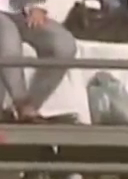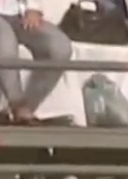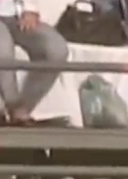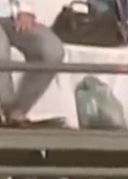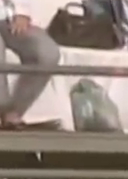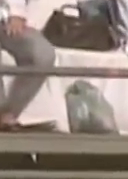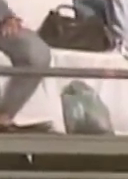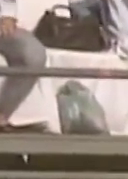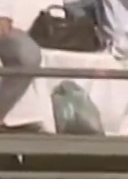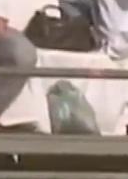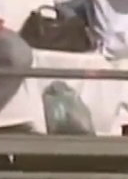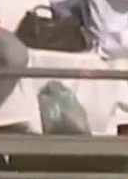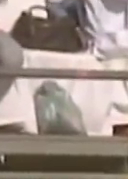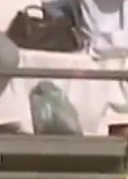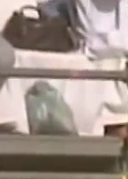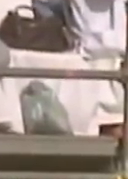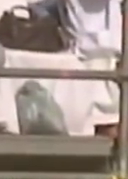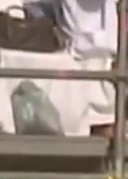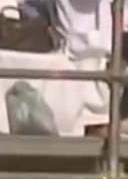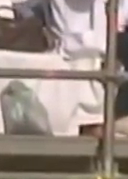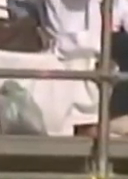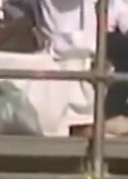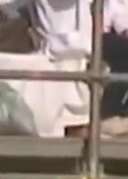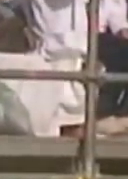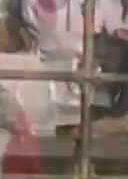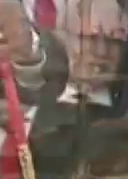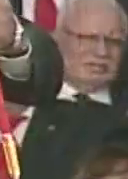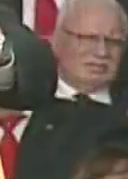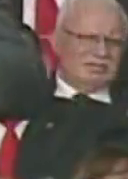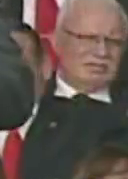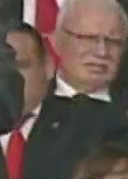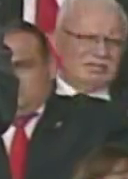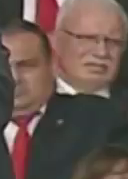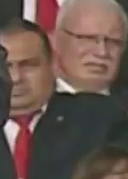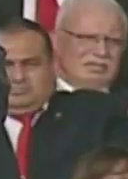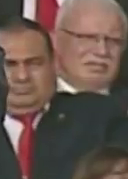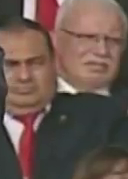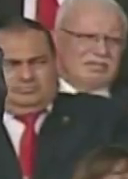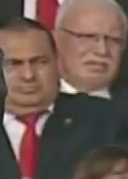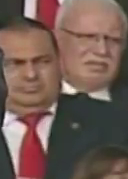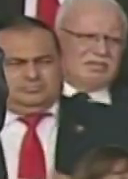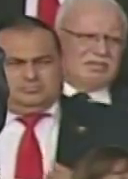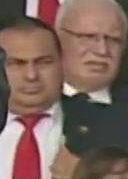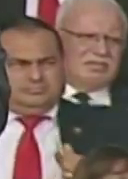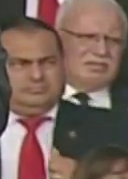Aquí mismo, en esta misma plaza de los próceres,